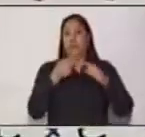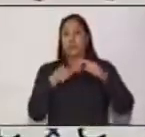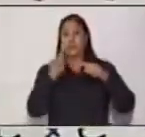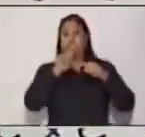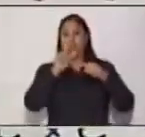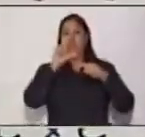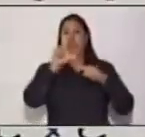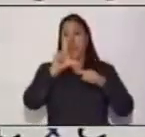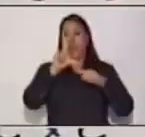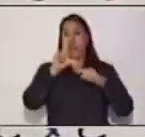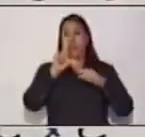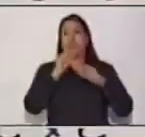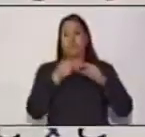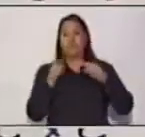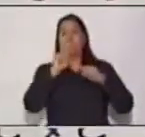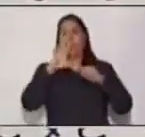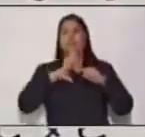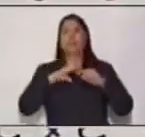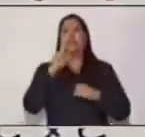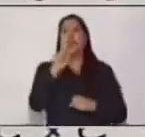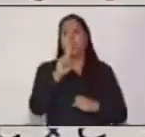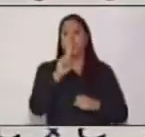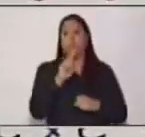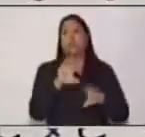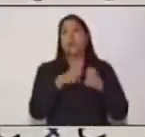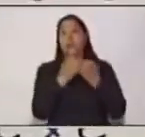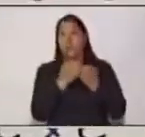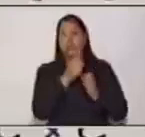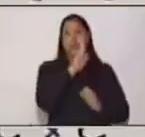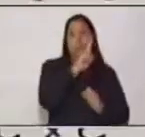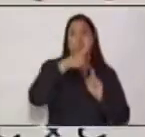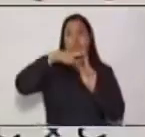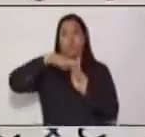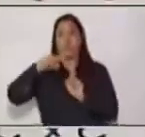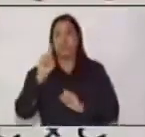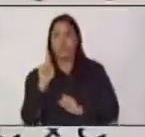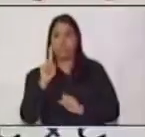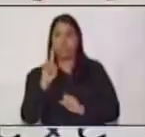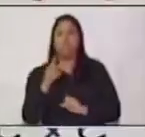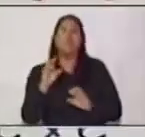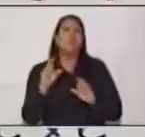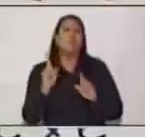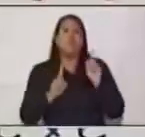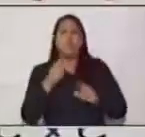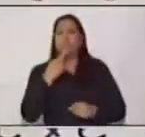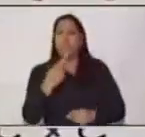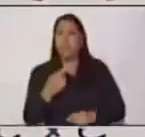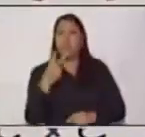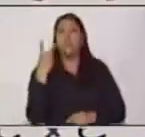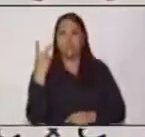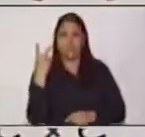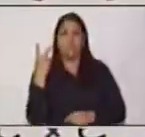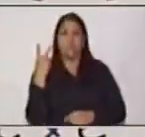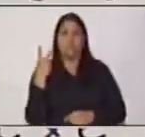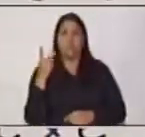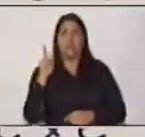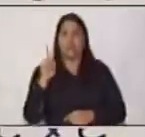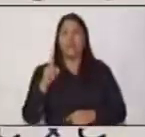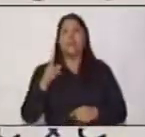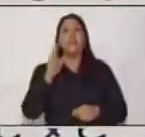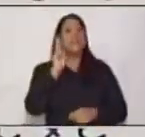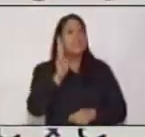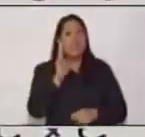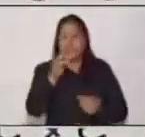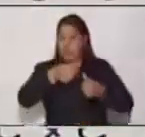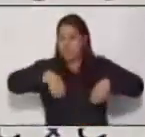es 1, es decir, estamos sumando 1 más 1 y nos da como resultado 2. El área siempre la expresamos en